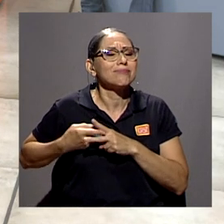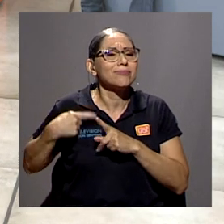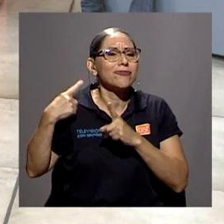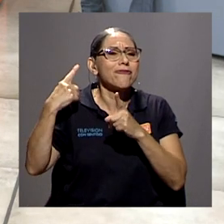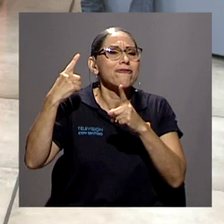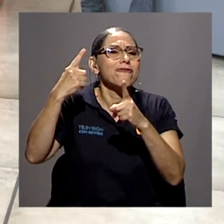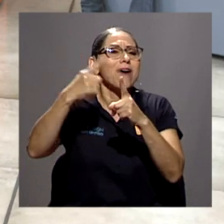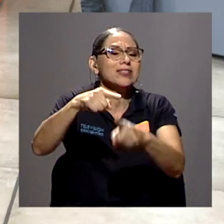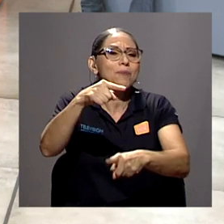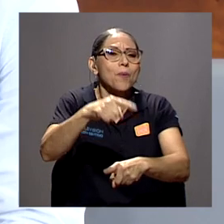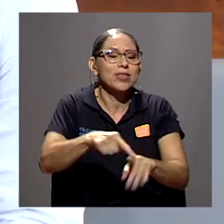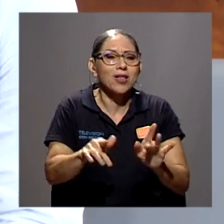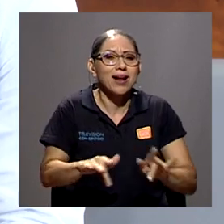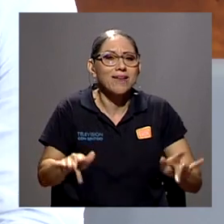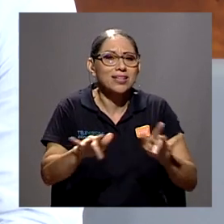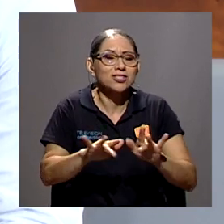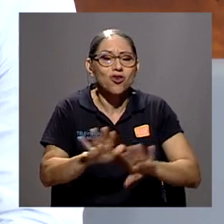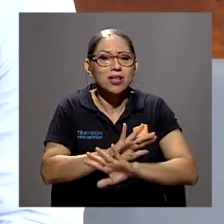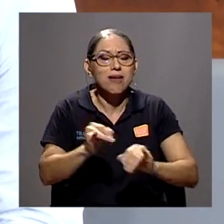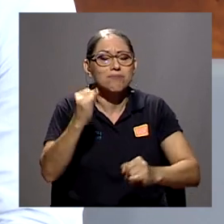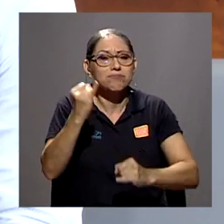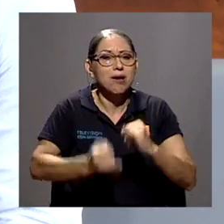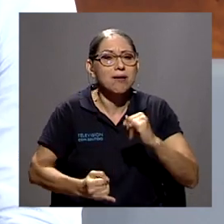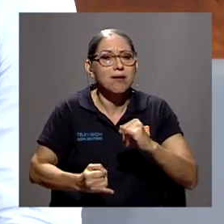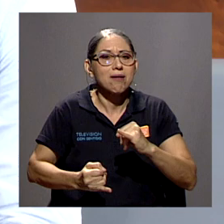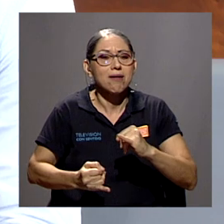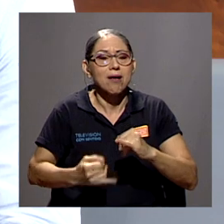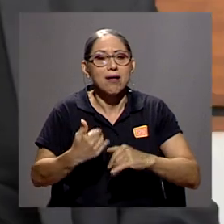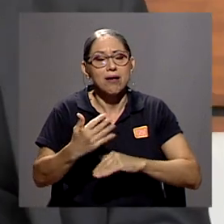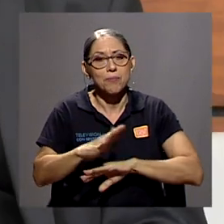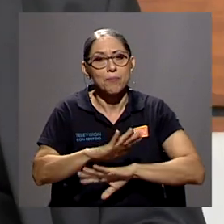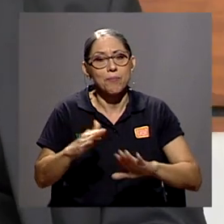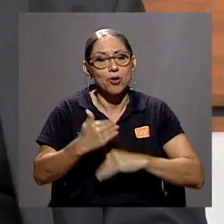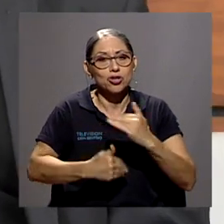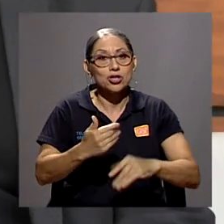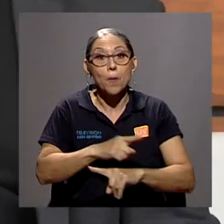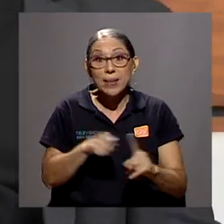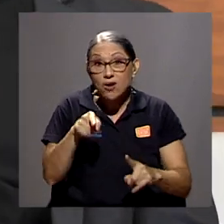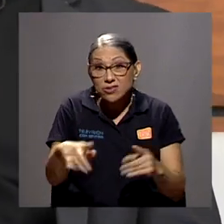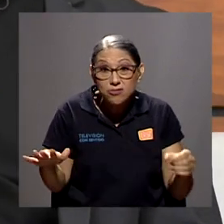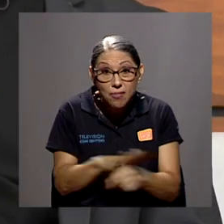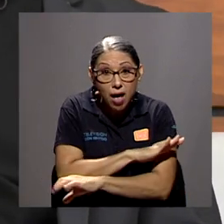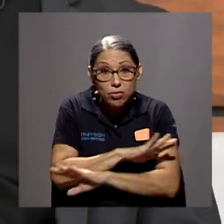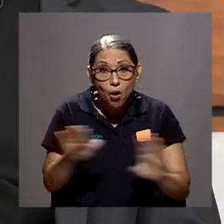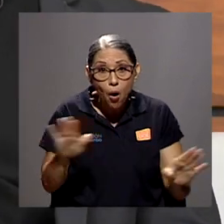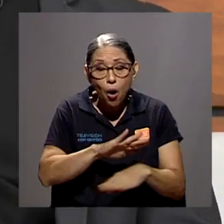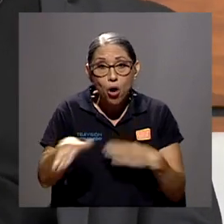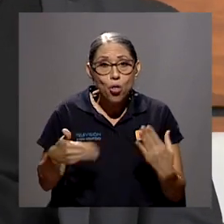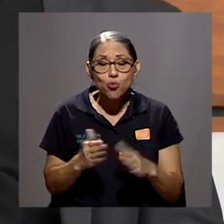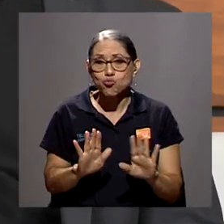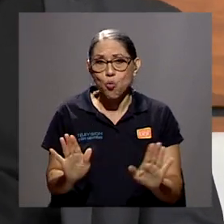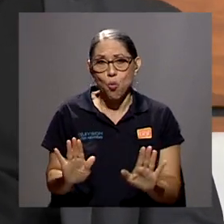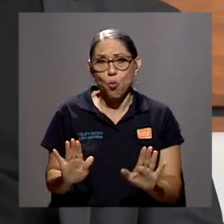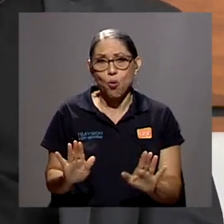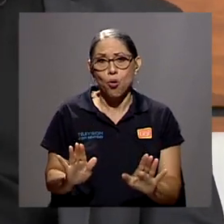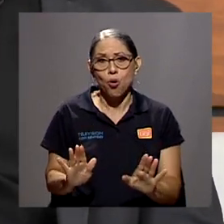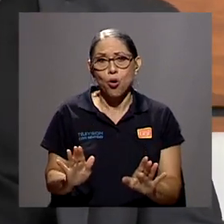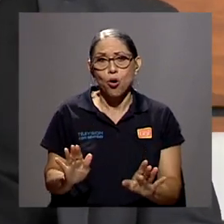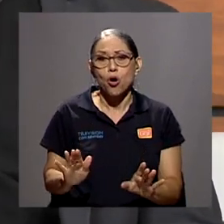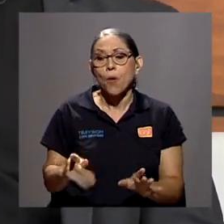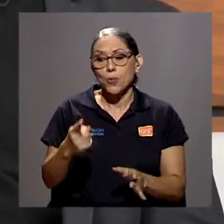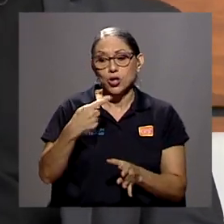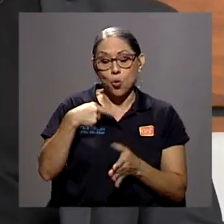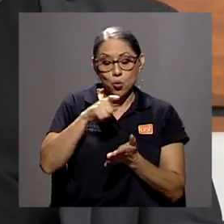la grabación que fue digamos la culminación del proceso pero que no es todo este hermano uno